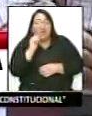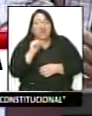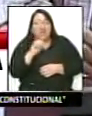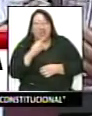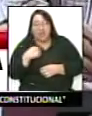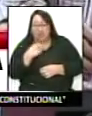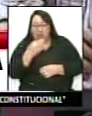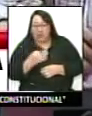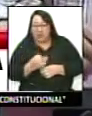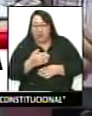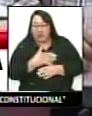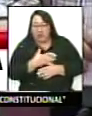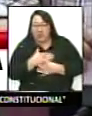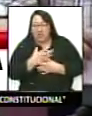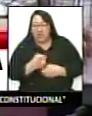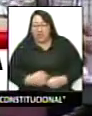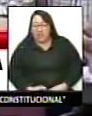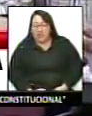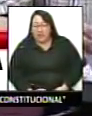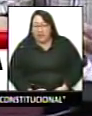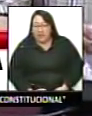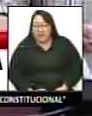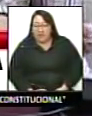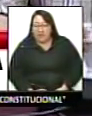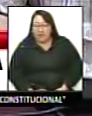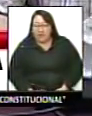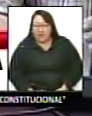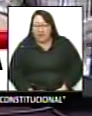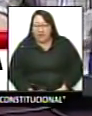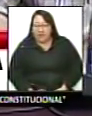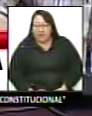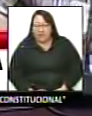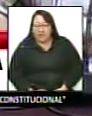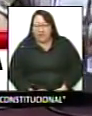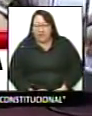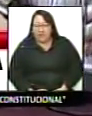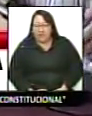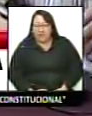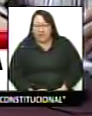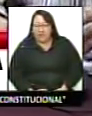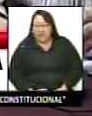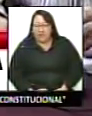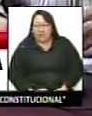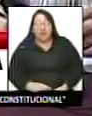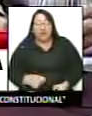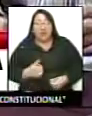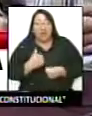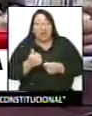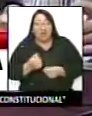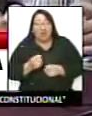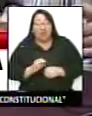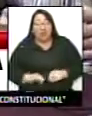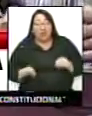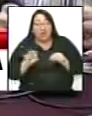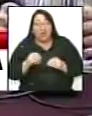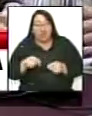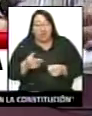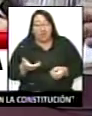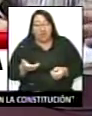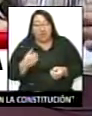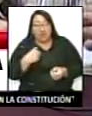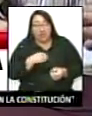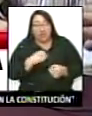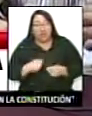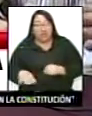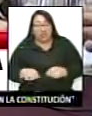lo personal hubiera querido que se vuelva a hacer, pero sirve para cosas trascendentes, importantes, como las que